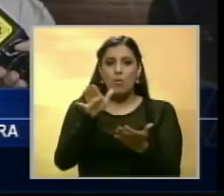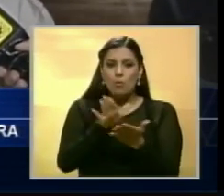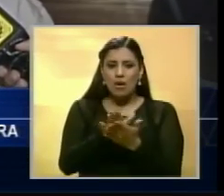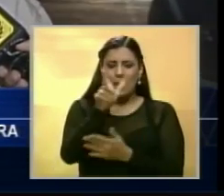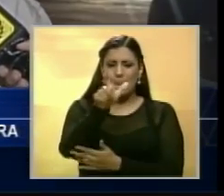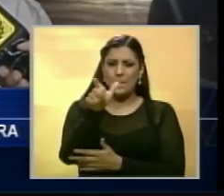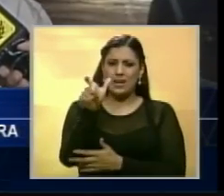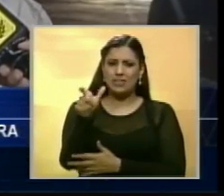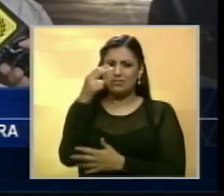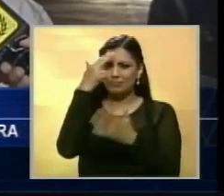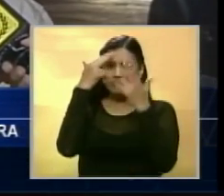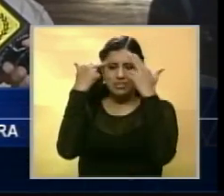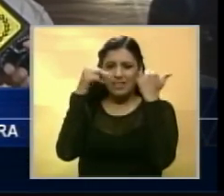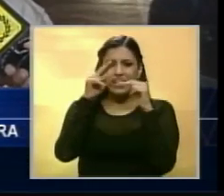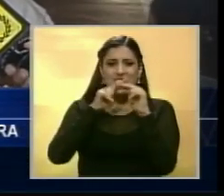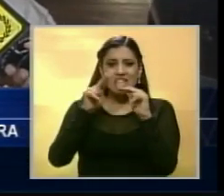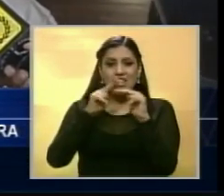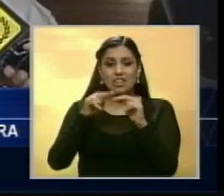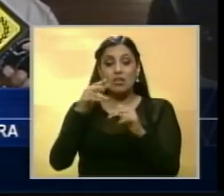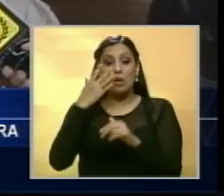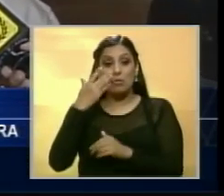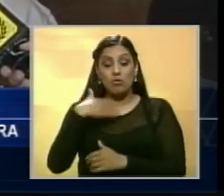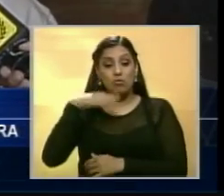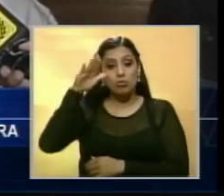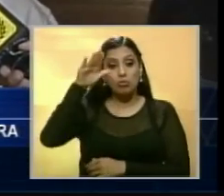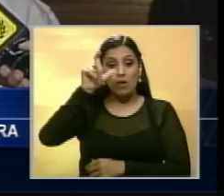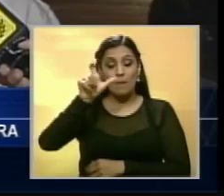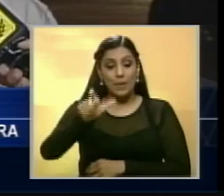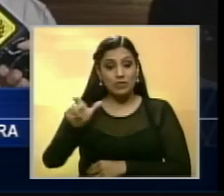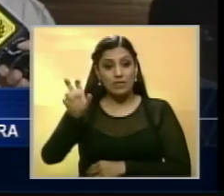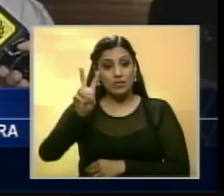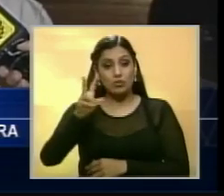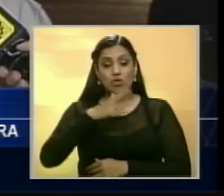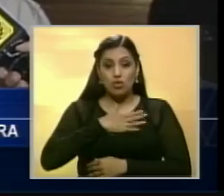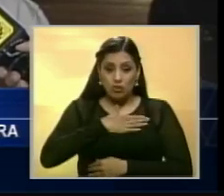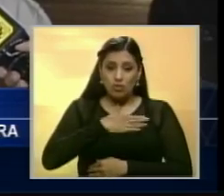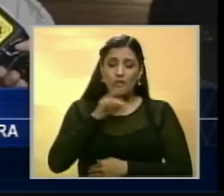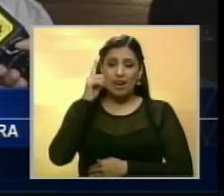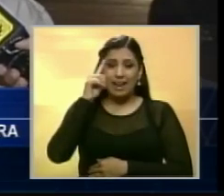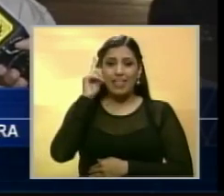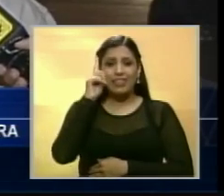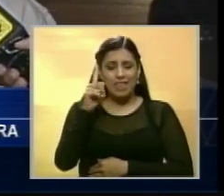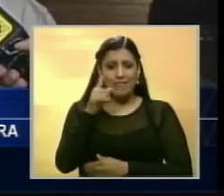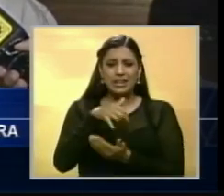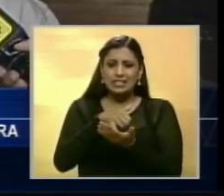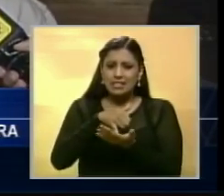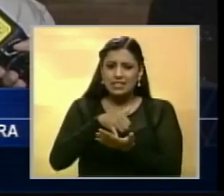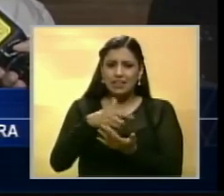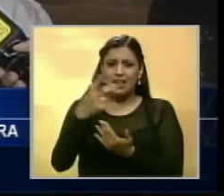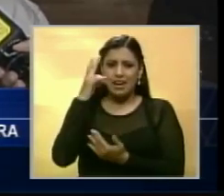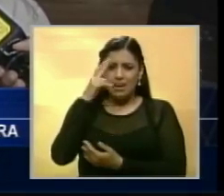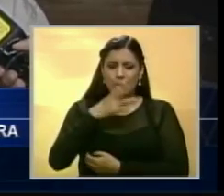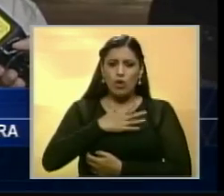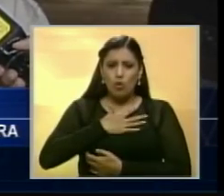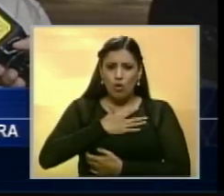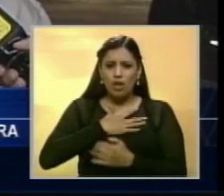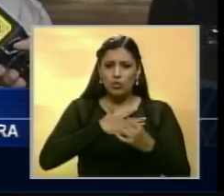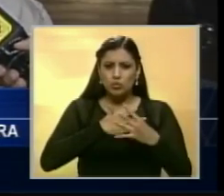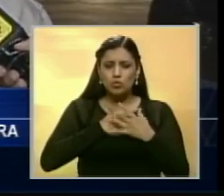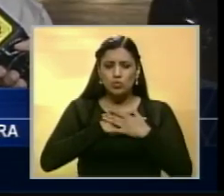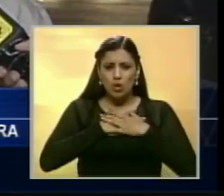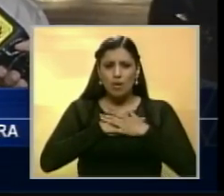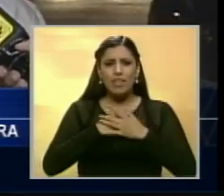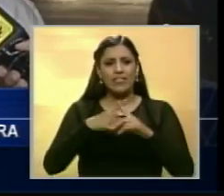unas personas, unos niños que quizás fueran sido nuestro futuro de Venezuela. Yo creo que debemos de sensibilizarnos, debemos tocar el corazón, las